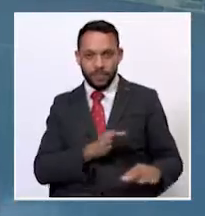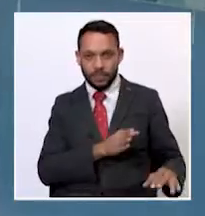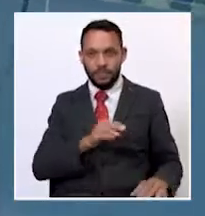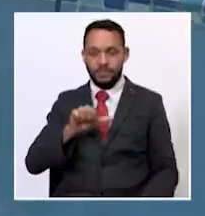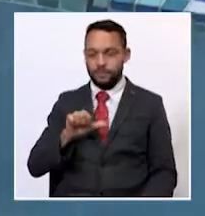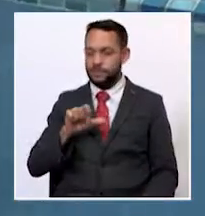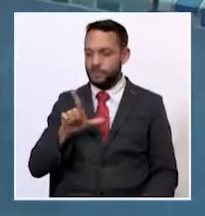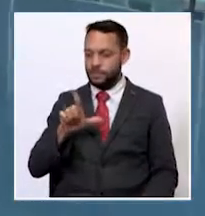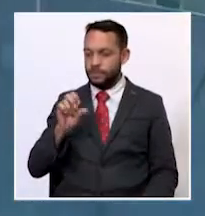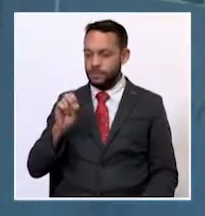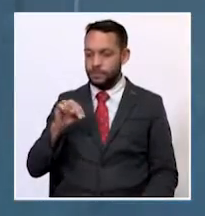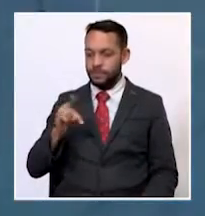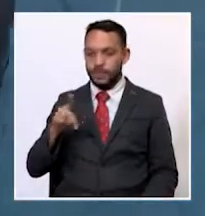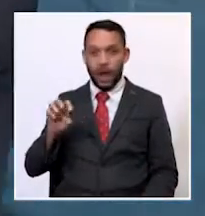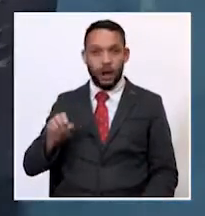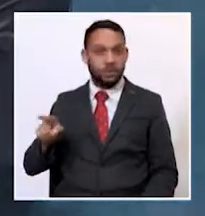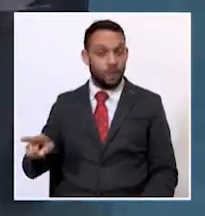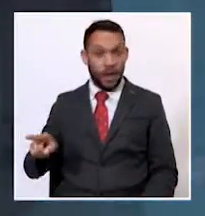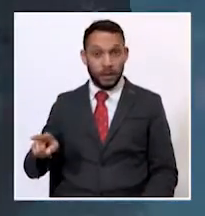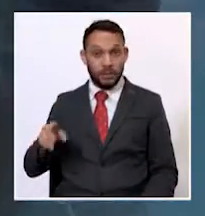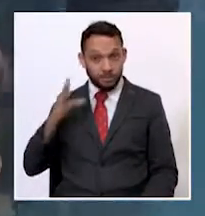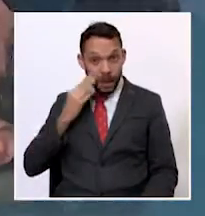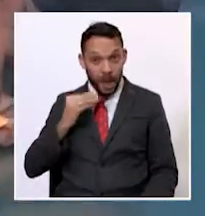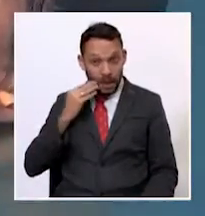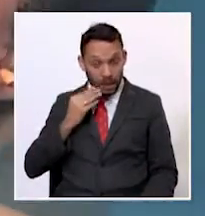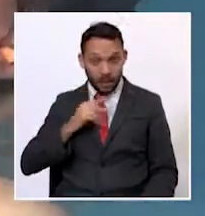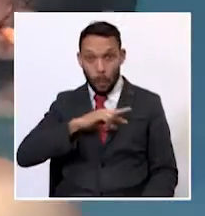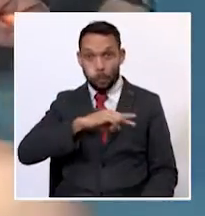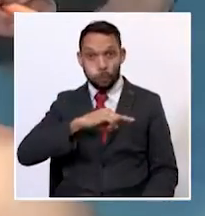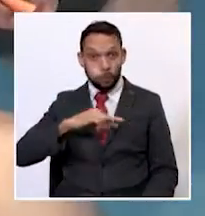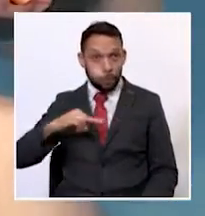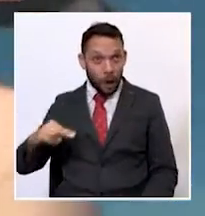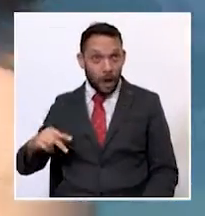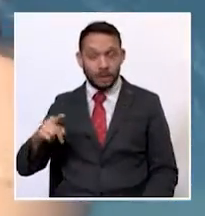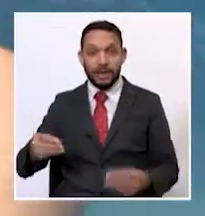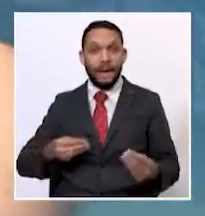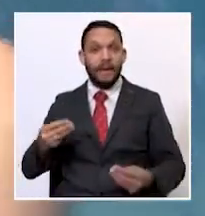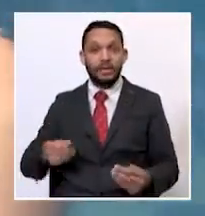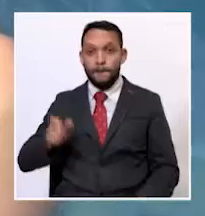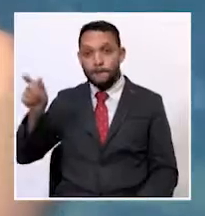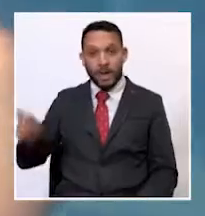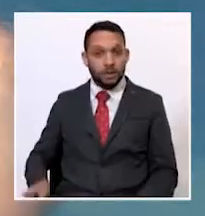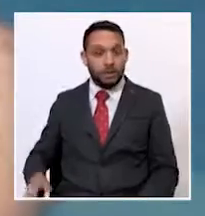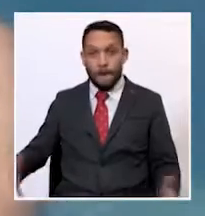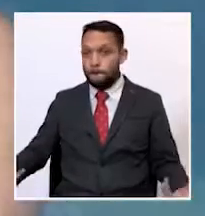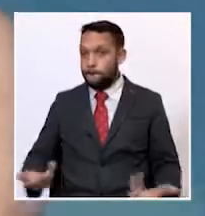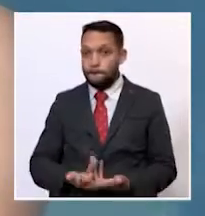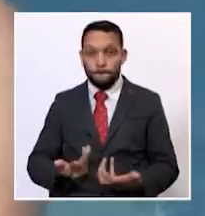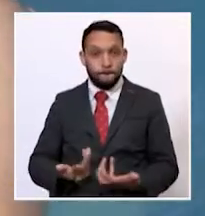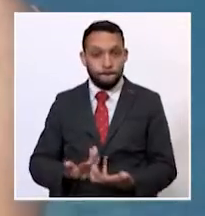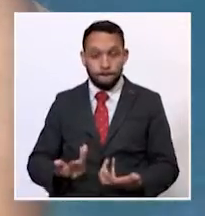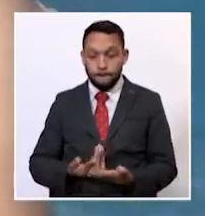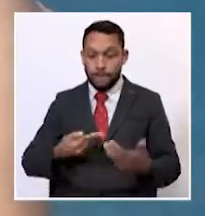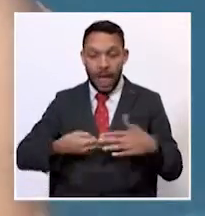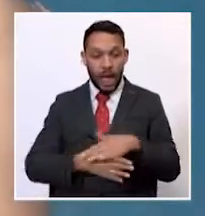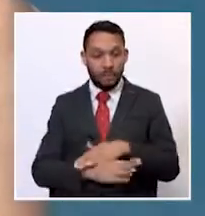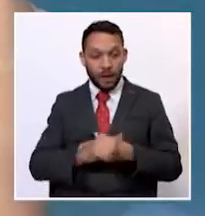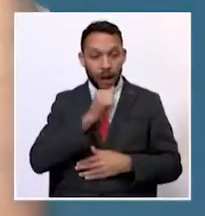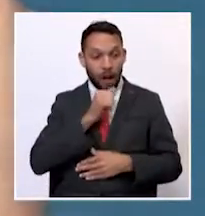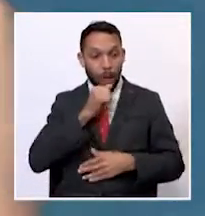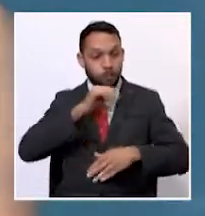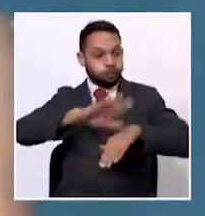ejemplo, no sabe nadar. Y uno piensa, pero bueno, si una persona no sabe nadar, ¿cómo va a entrar al agua? ¿Cómo va a